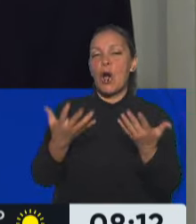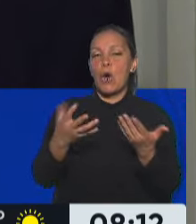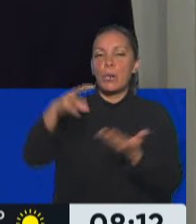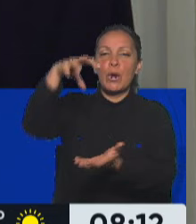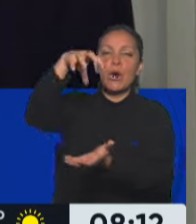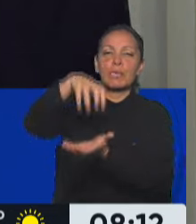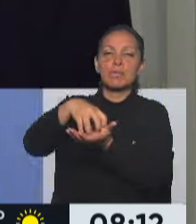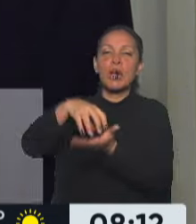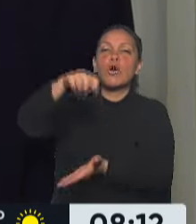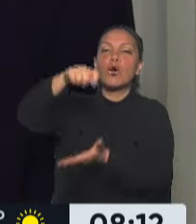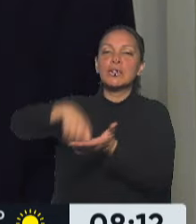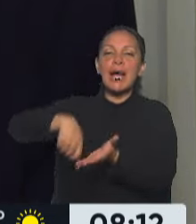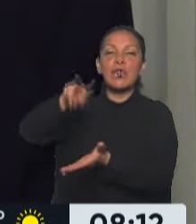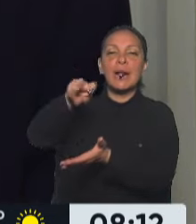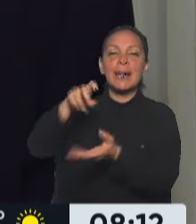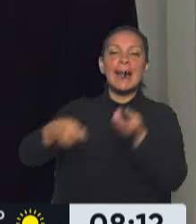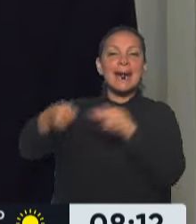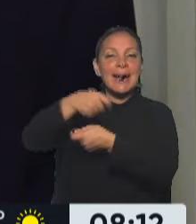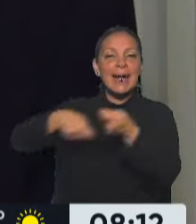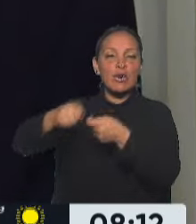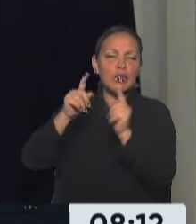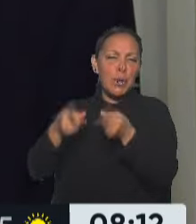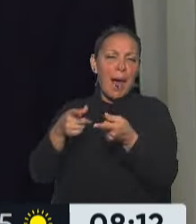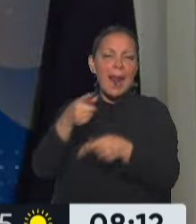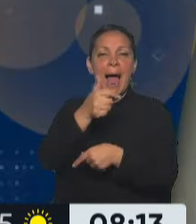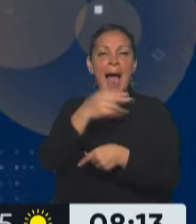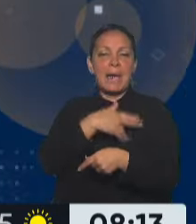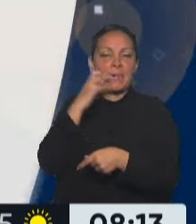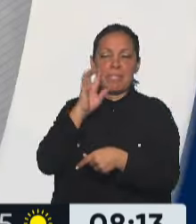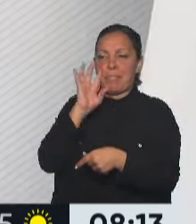se registren eh la fip los conoce perfectamente i